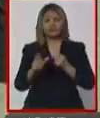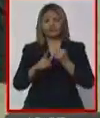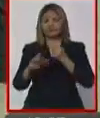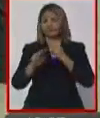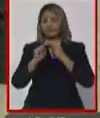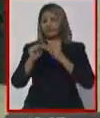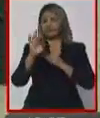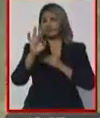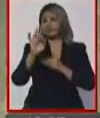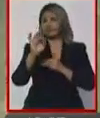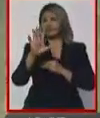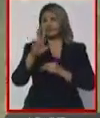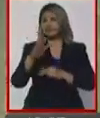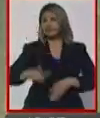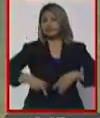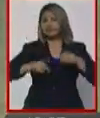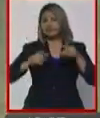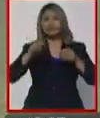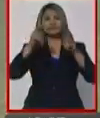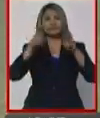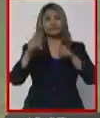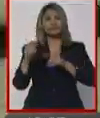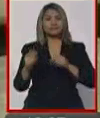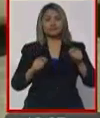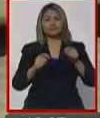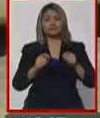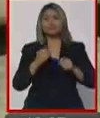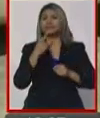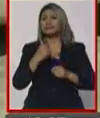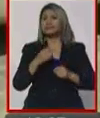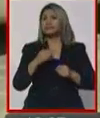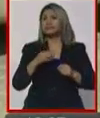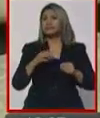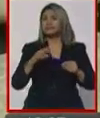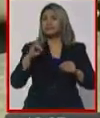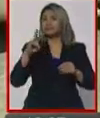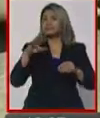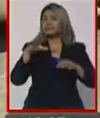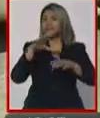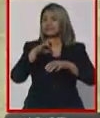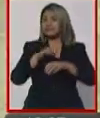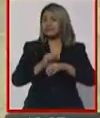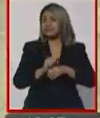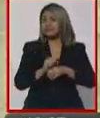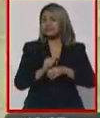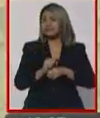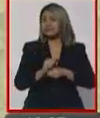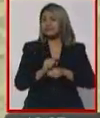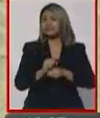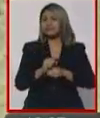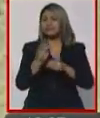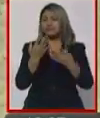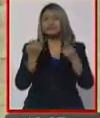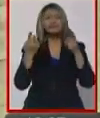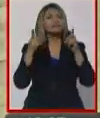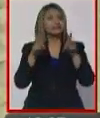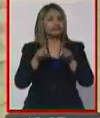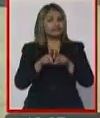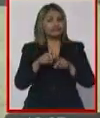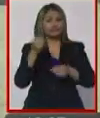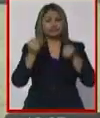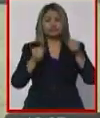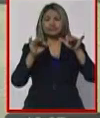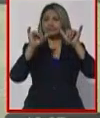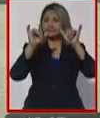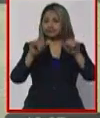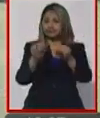Dirigentes de micros de la línea 85 denunciaron que personal de tráfico y transporte engramparon dos unidades y que por varias horas, pese a que querían llegar a un acuerdo, el